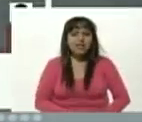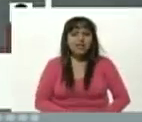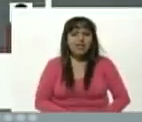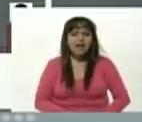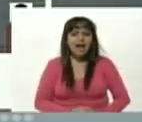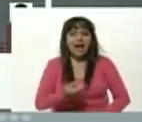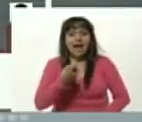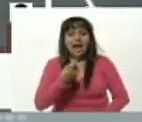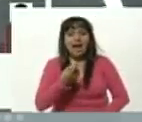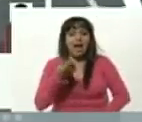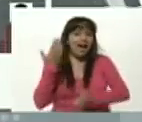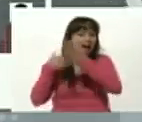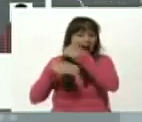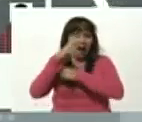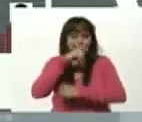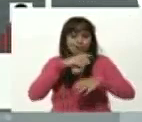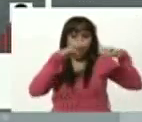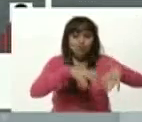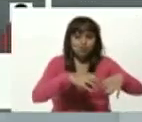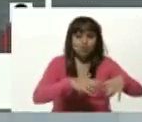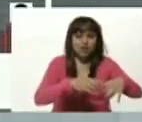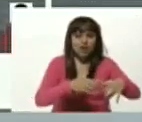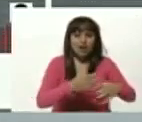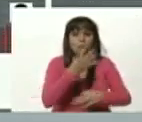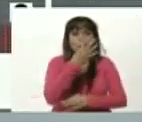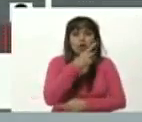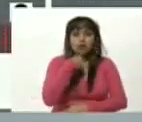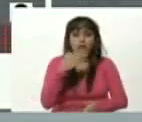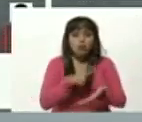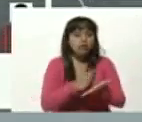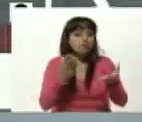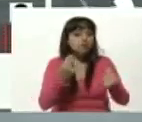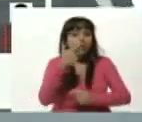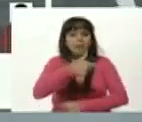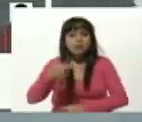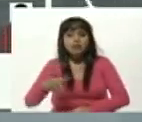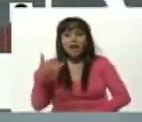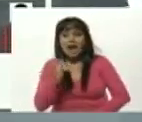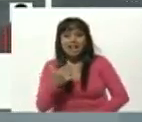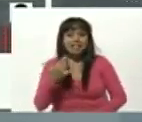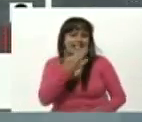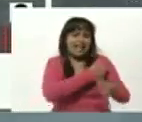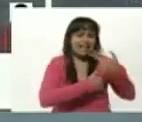ayer, presidente, hubo 4 muertos y muchos heridos.